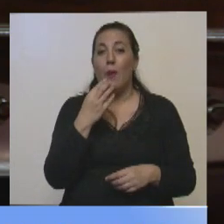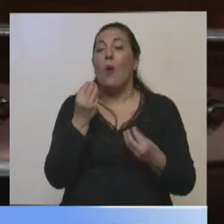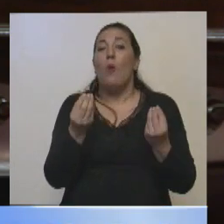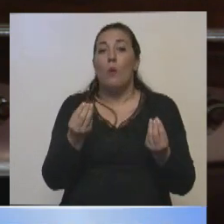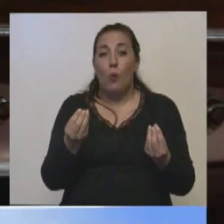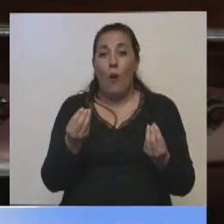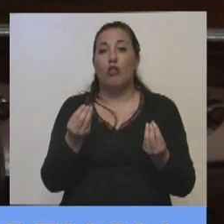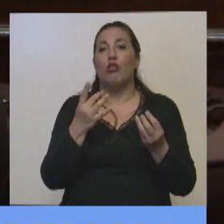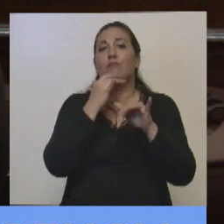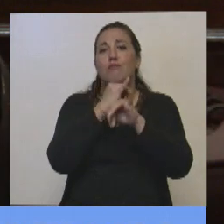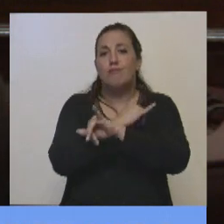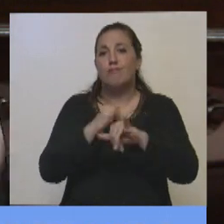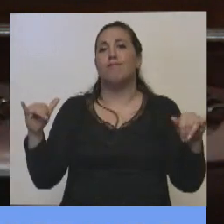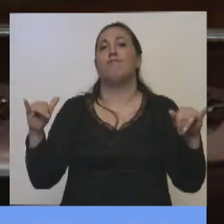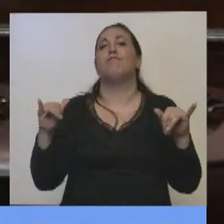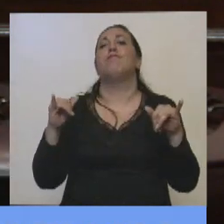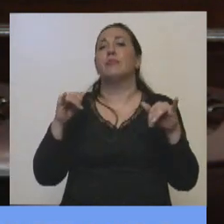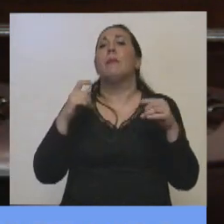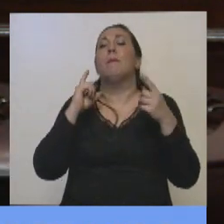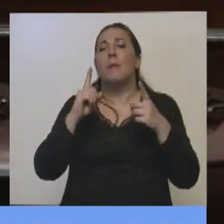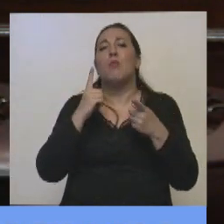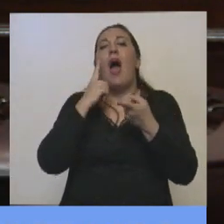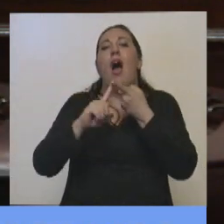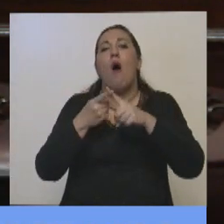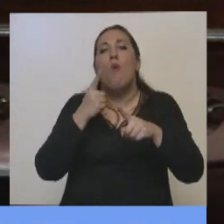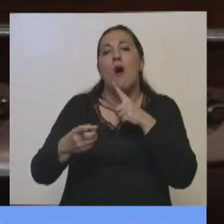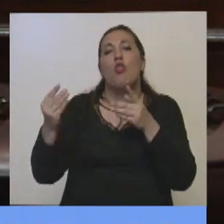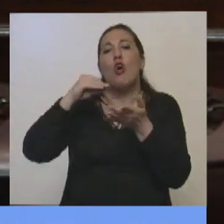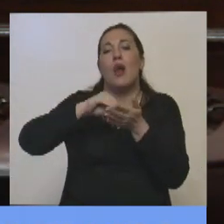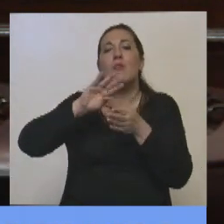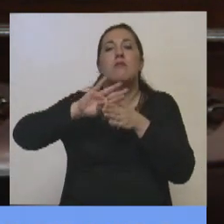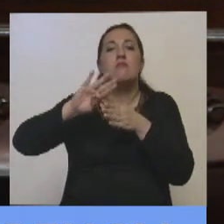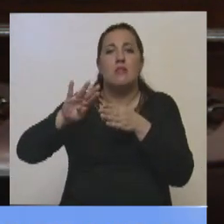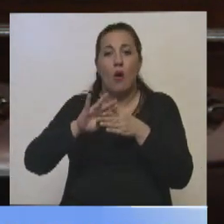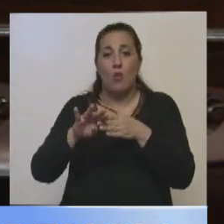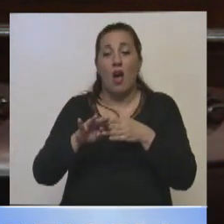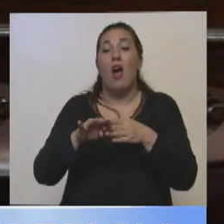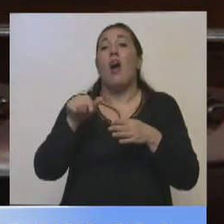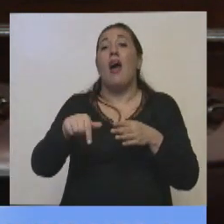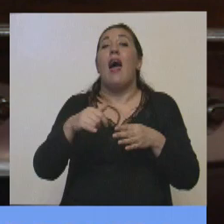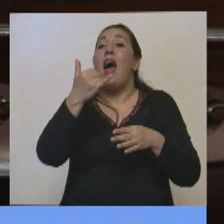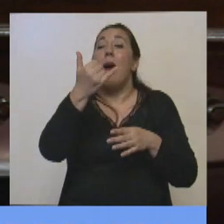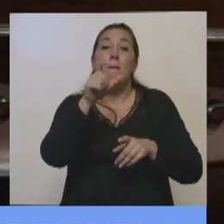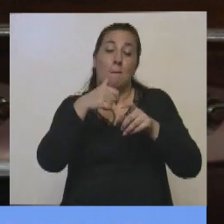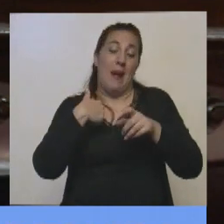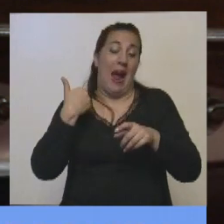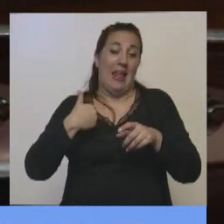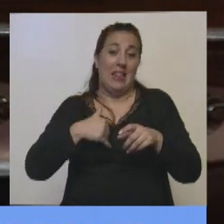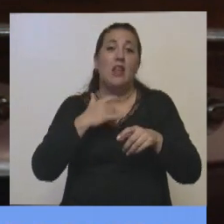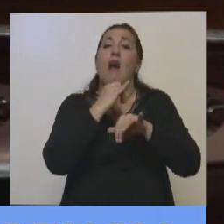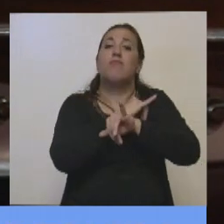se anuncia el famoso reperfilamiento es decir los argentinos le dijimos a los que tenían bonos